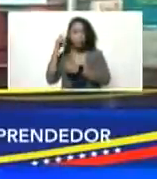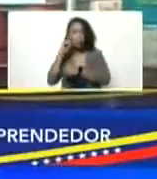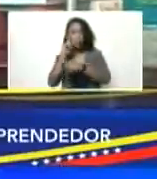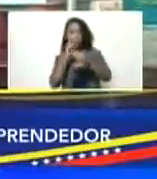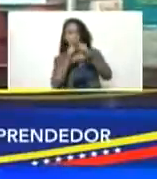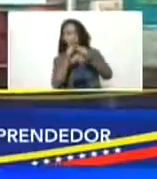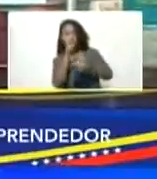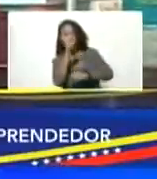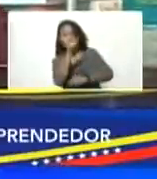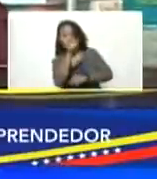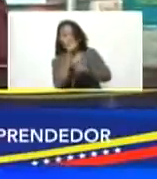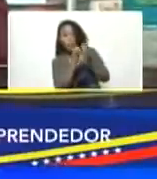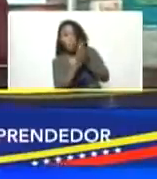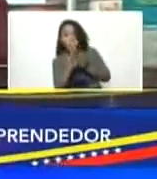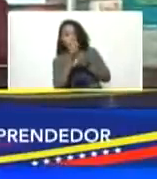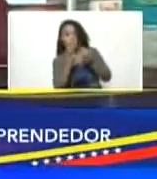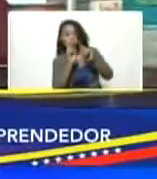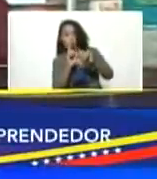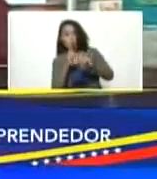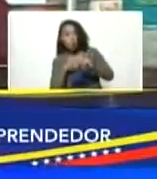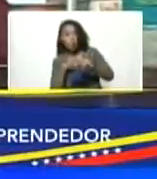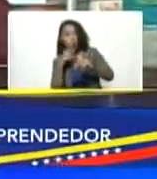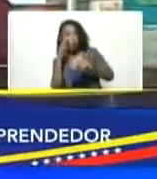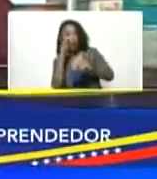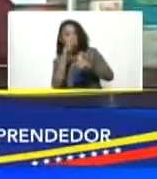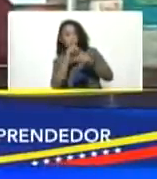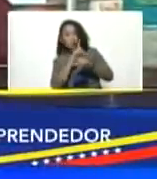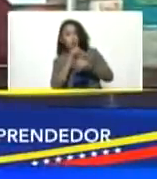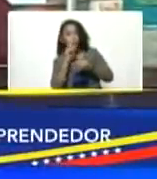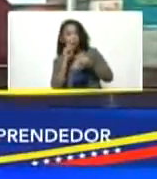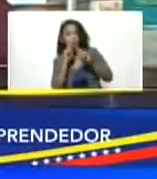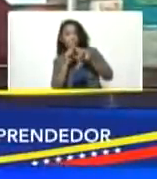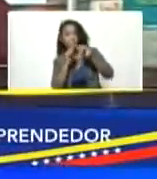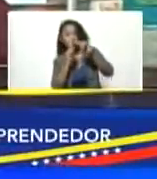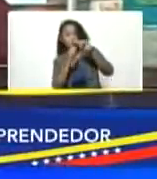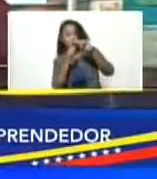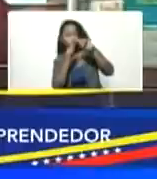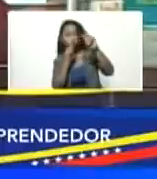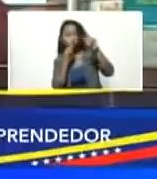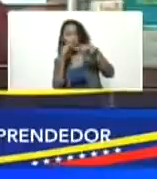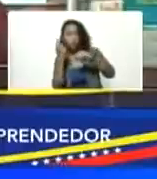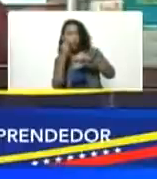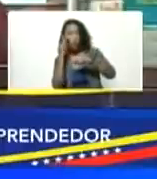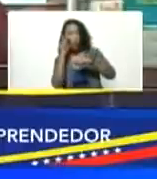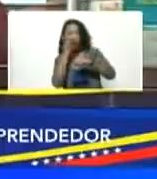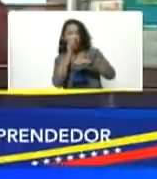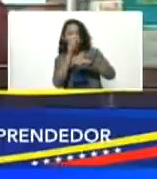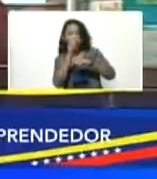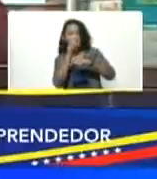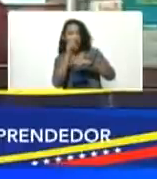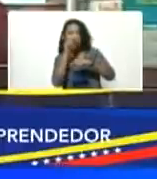un emprendimiento que no puedo ver el nombre, solo veo su